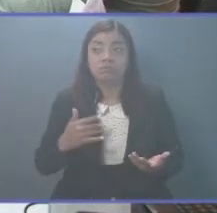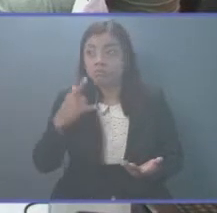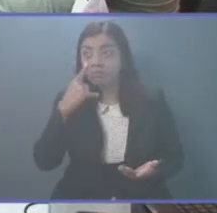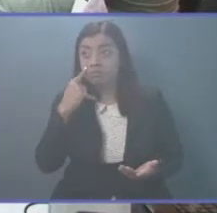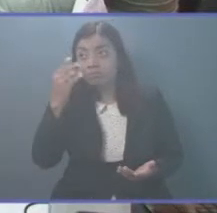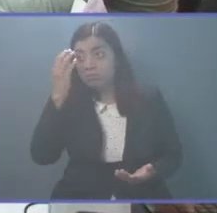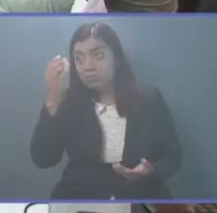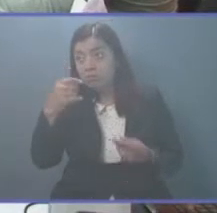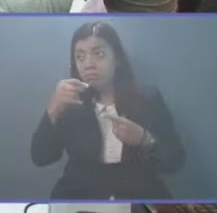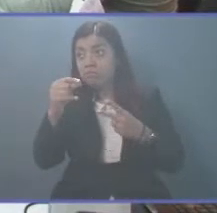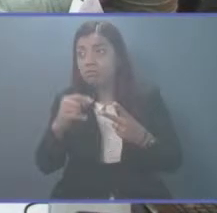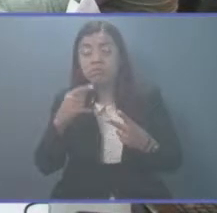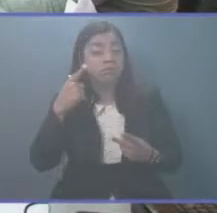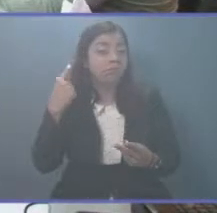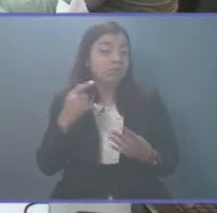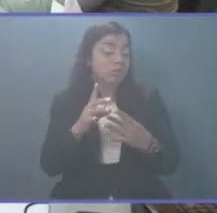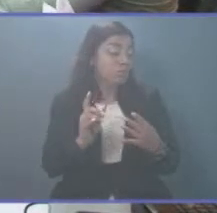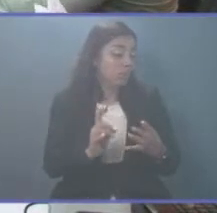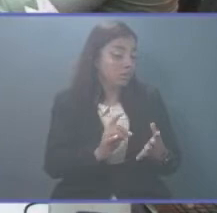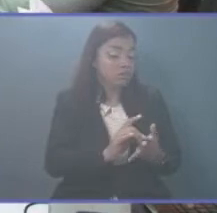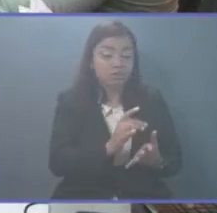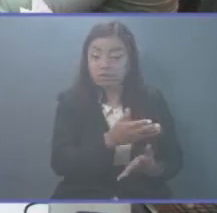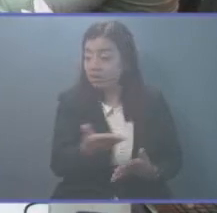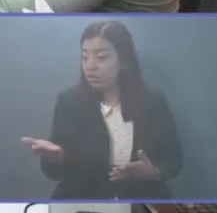Observaciones, señores diputados, diputadas.